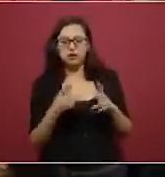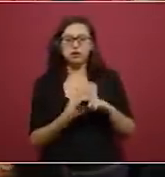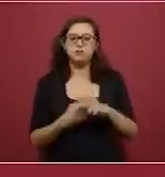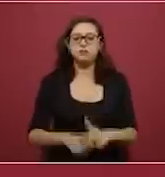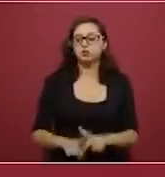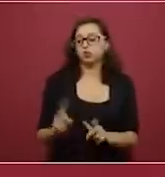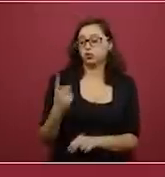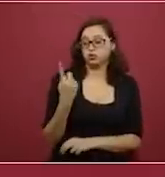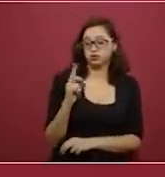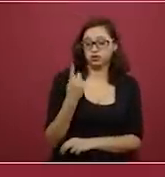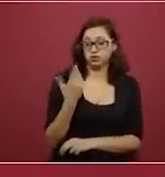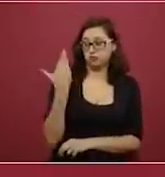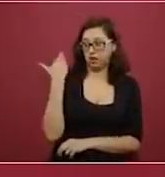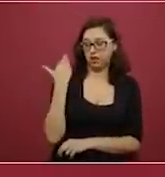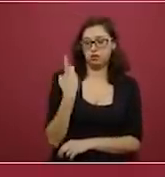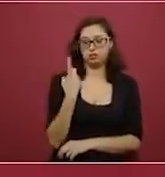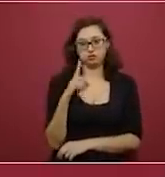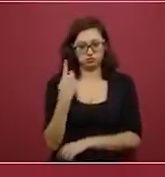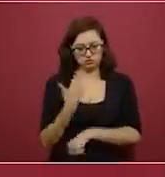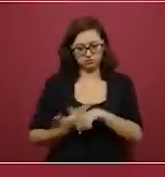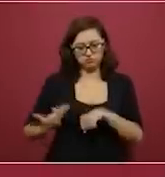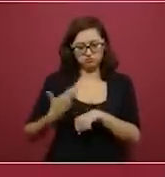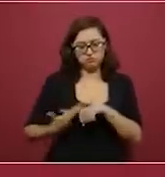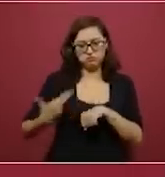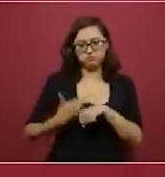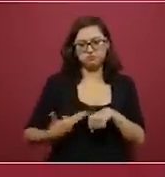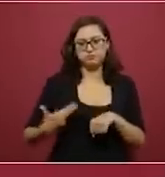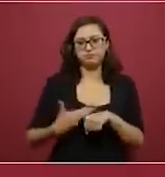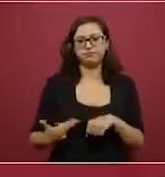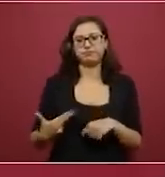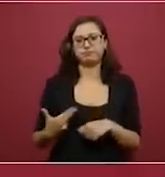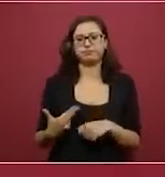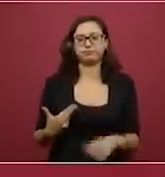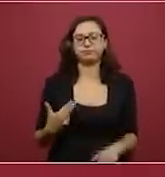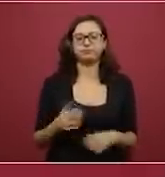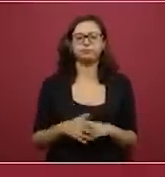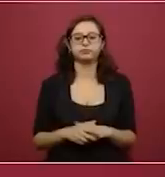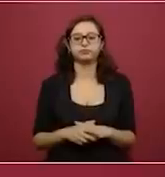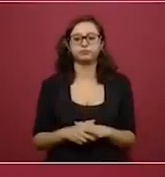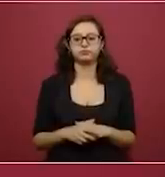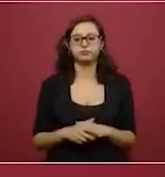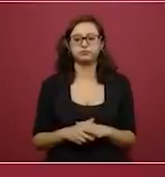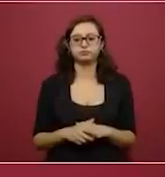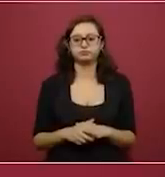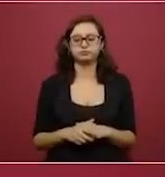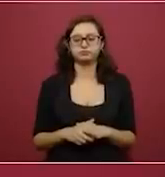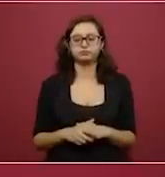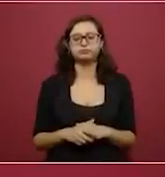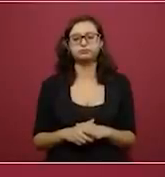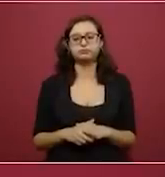desde diciembre pasado y seis meses antes de que se cumpla la edad reglamentaria